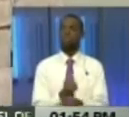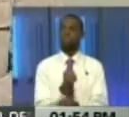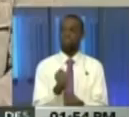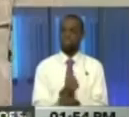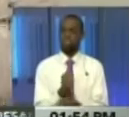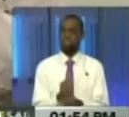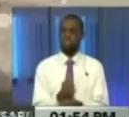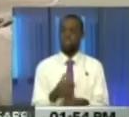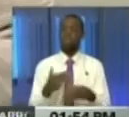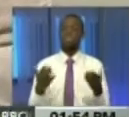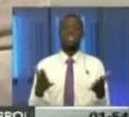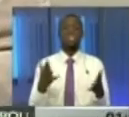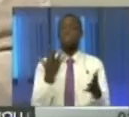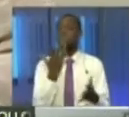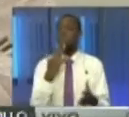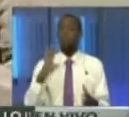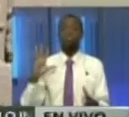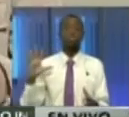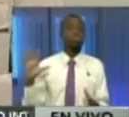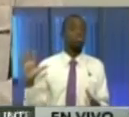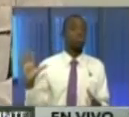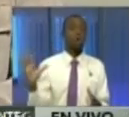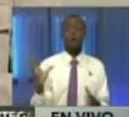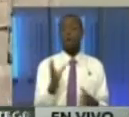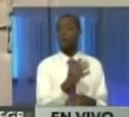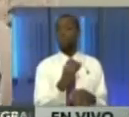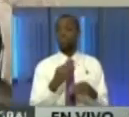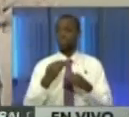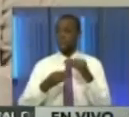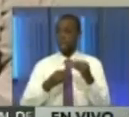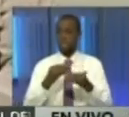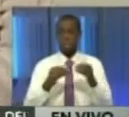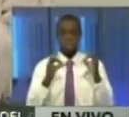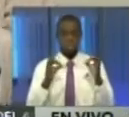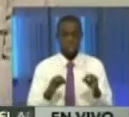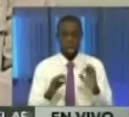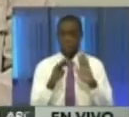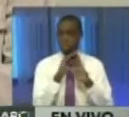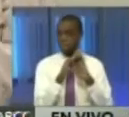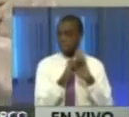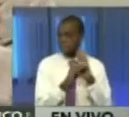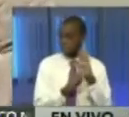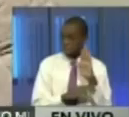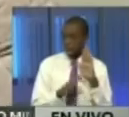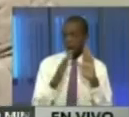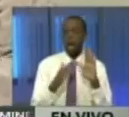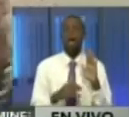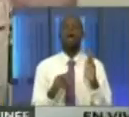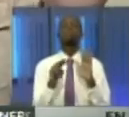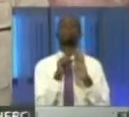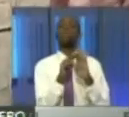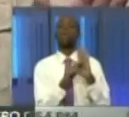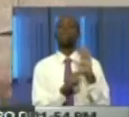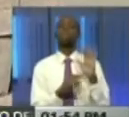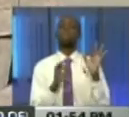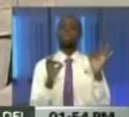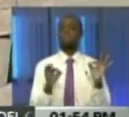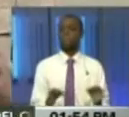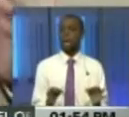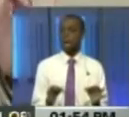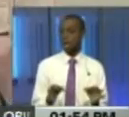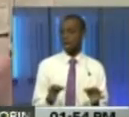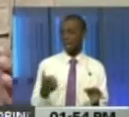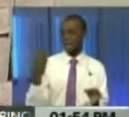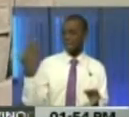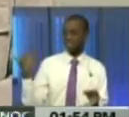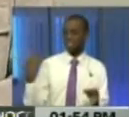que si todo llegase a realizarse dentro de los parámetros, la norma que rige el proceso que fue